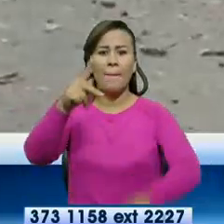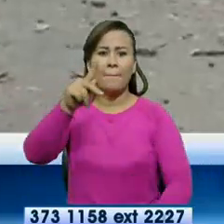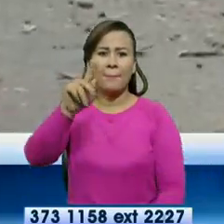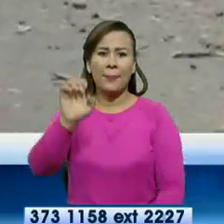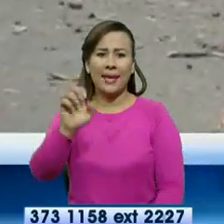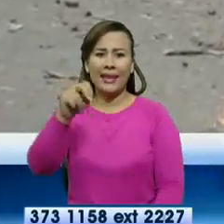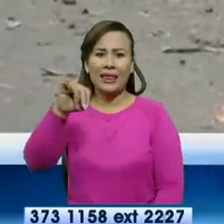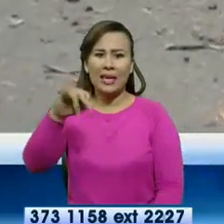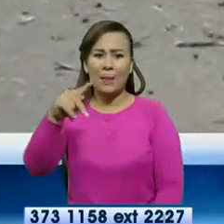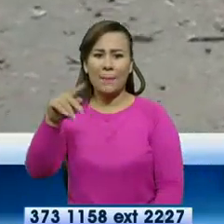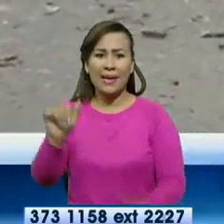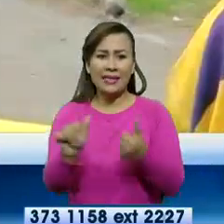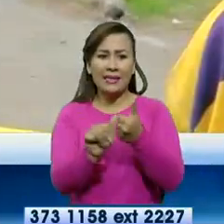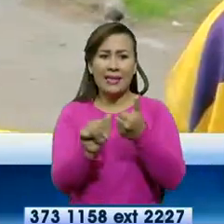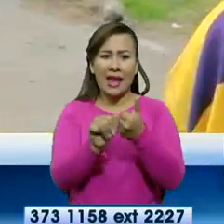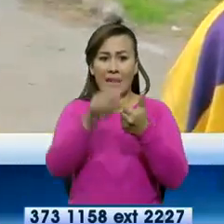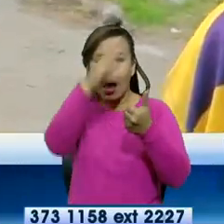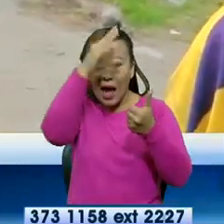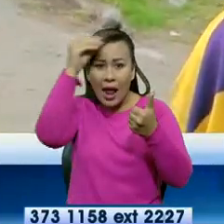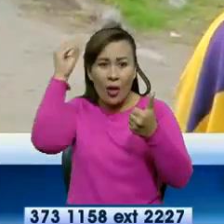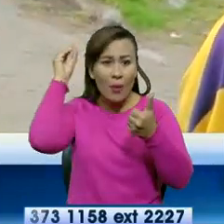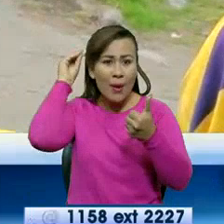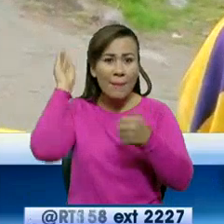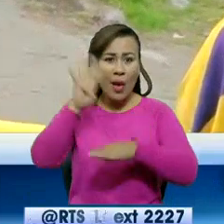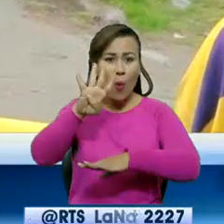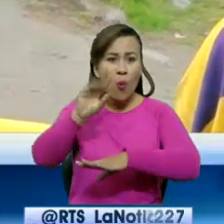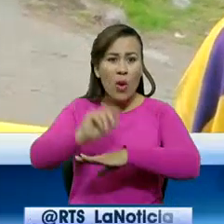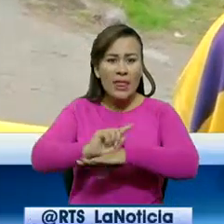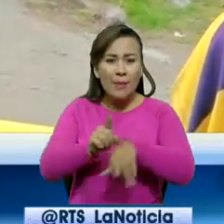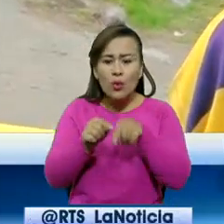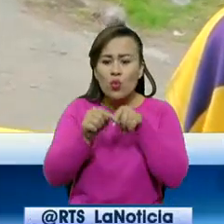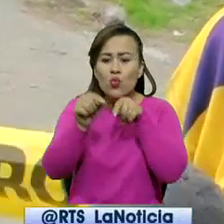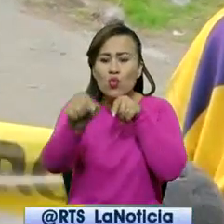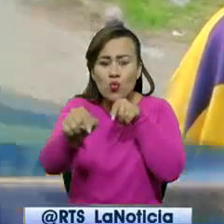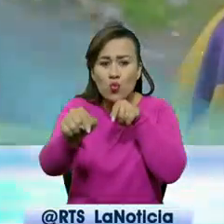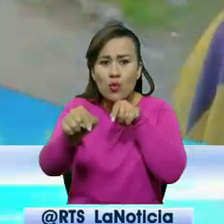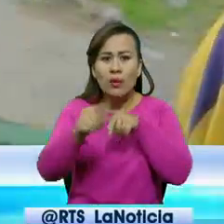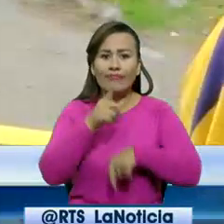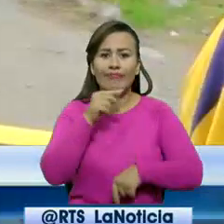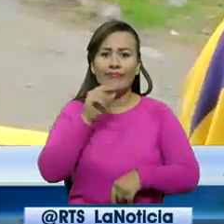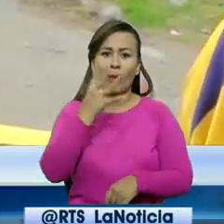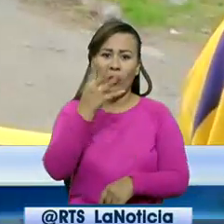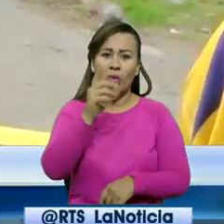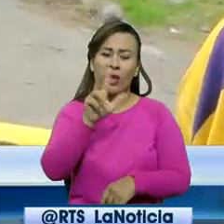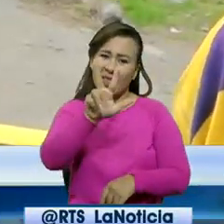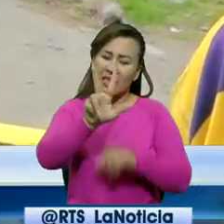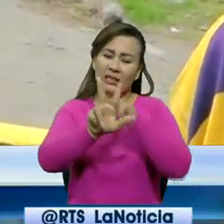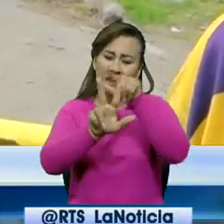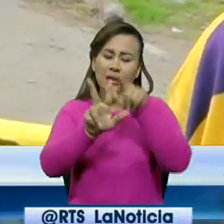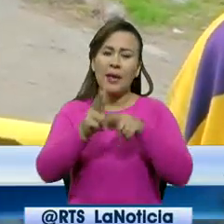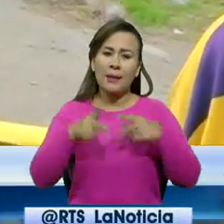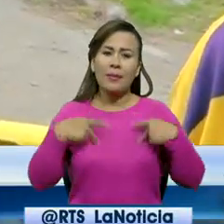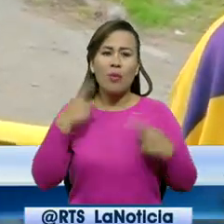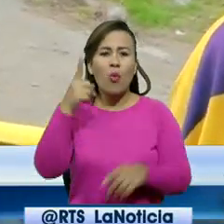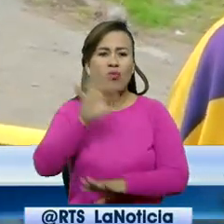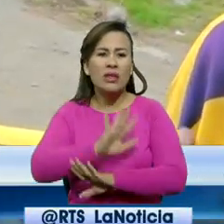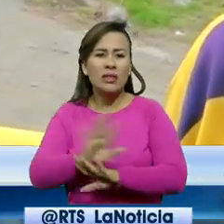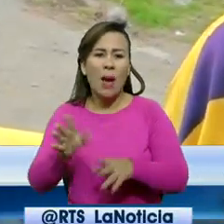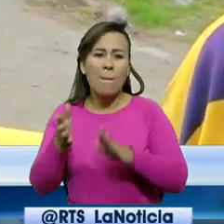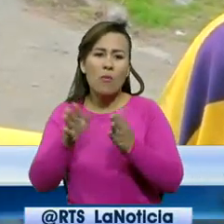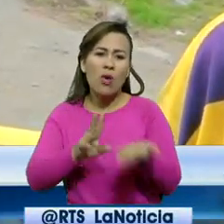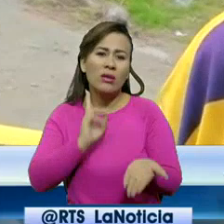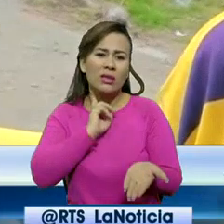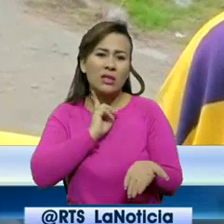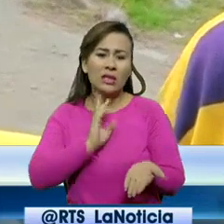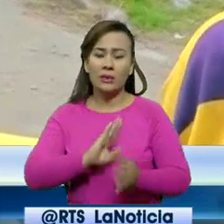40 minutos de Riobamba. Sacamos a tres personas con vida, pero la una lamentablemente ya falleció y las dos personas